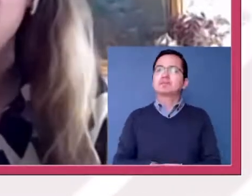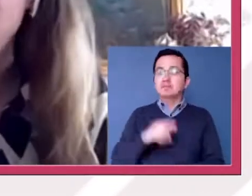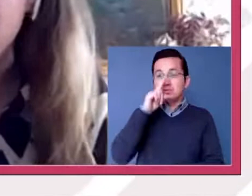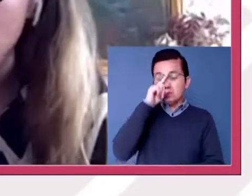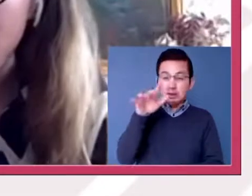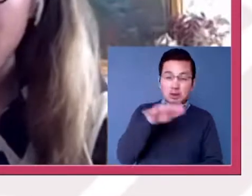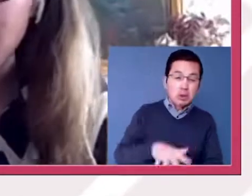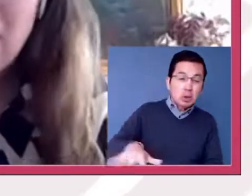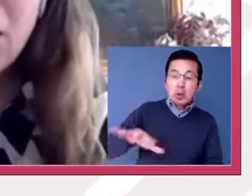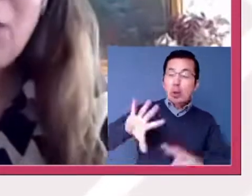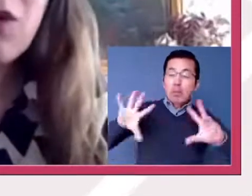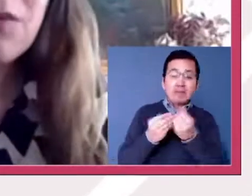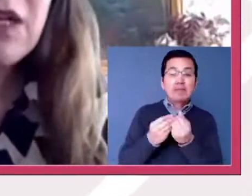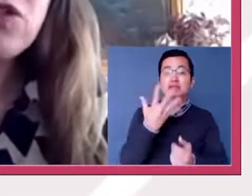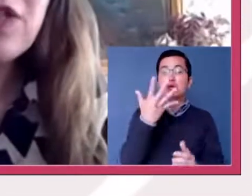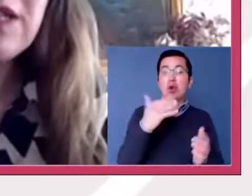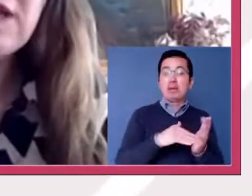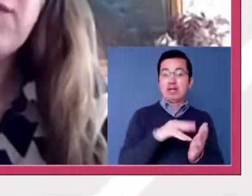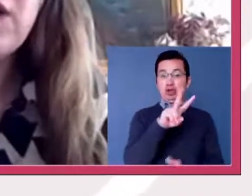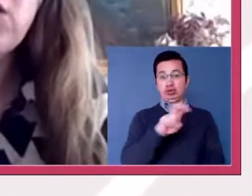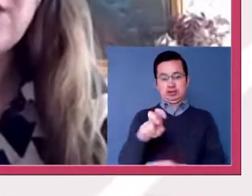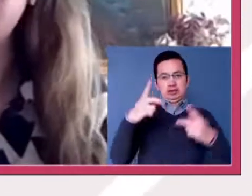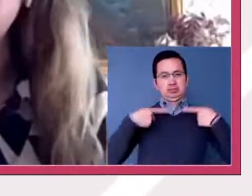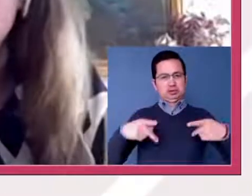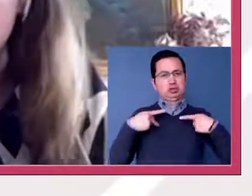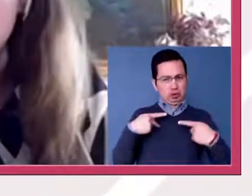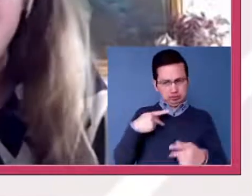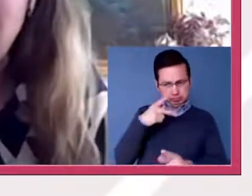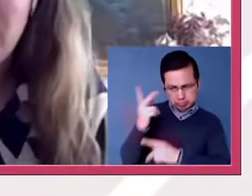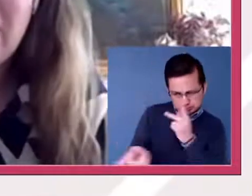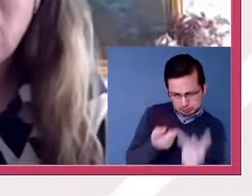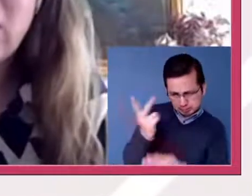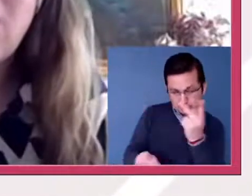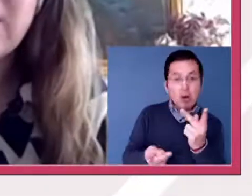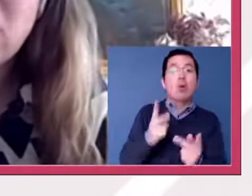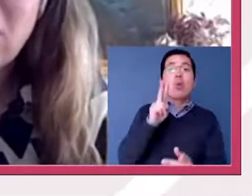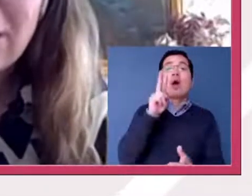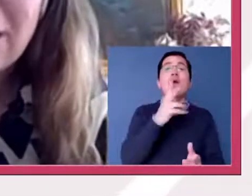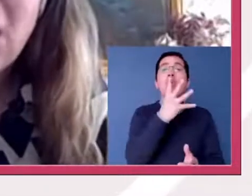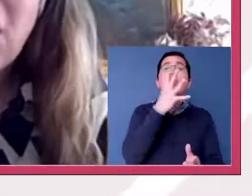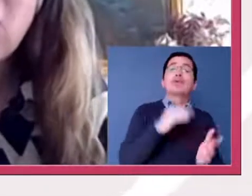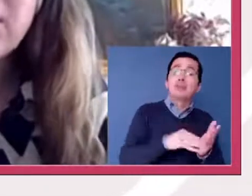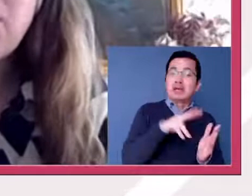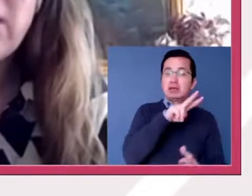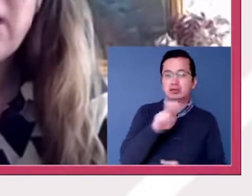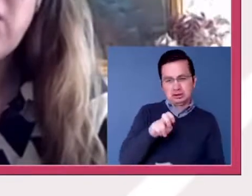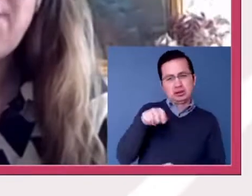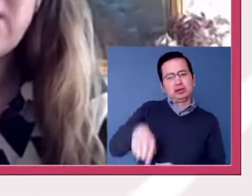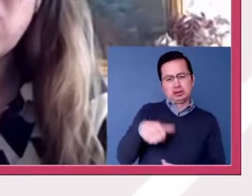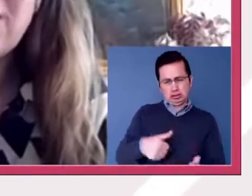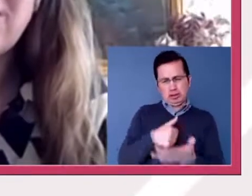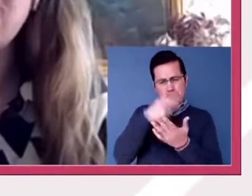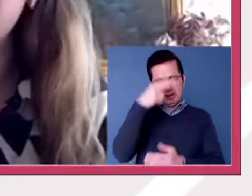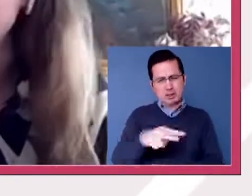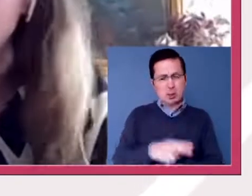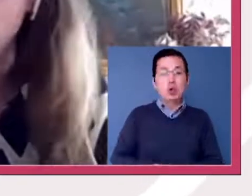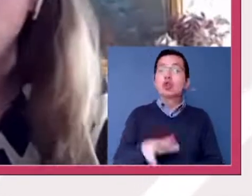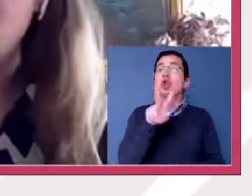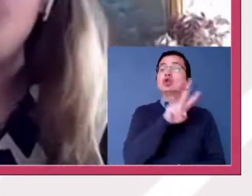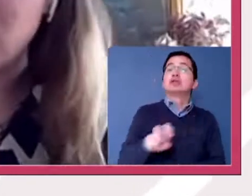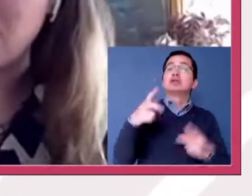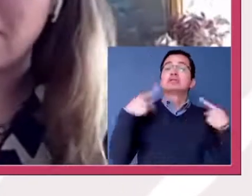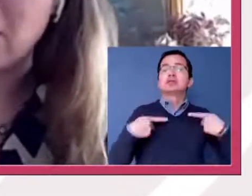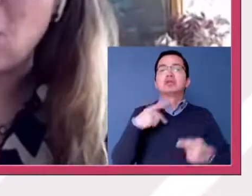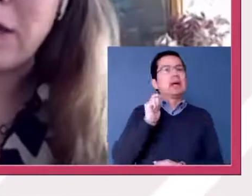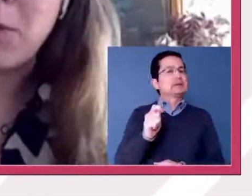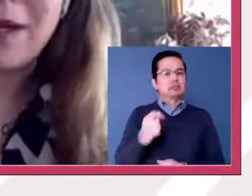personas, de las cuales 4,800 fueron residentes de la Ciudad de México y 400 correspondieron a personas que transitan por